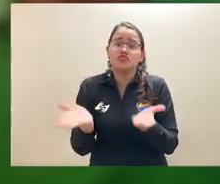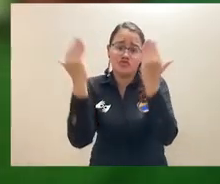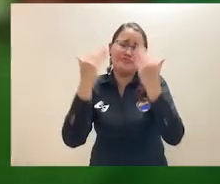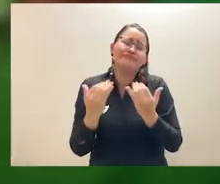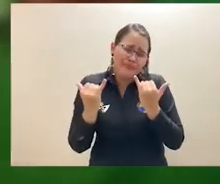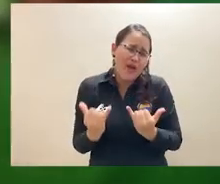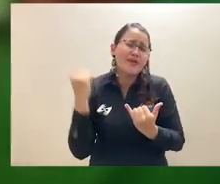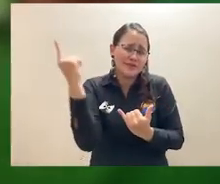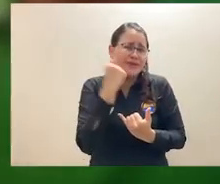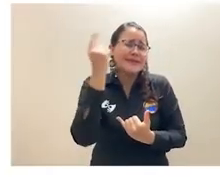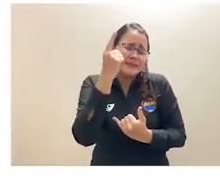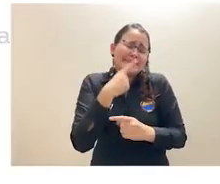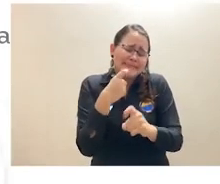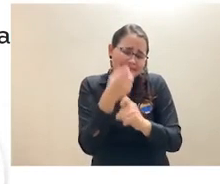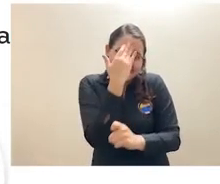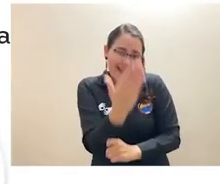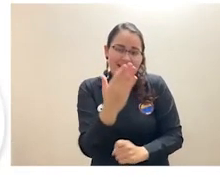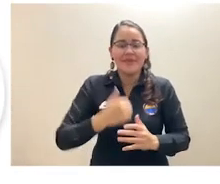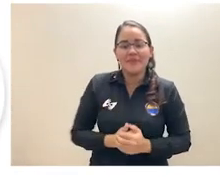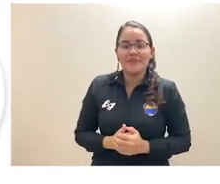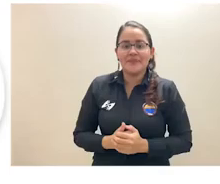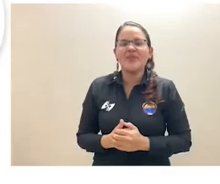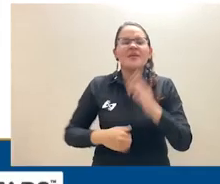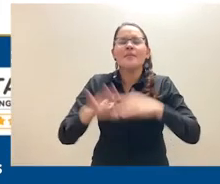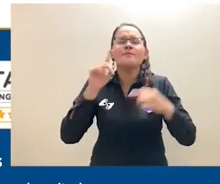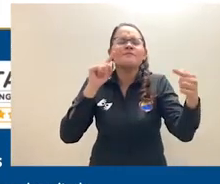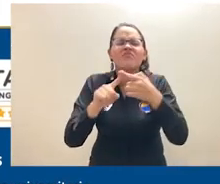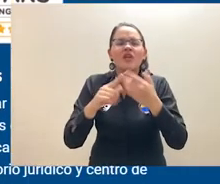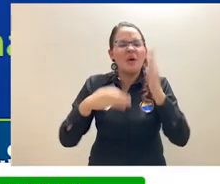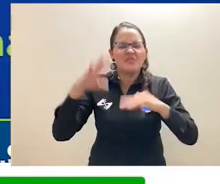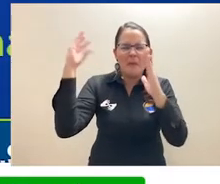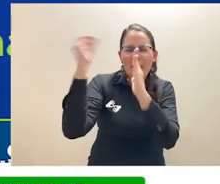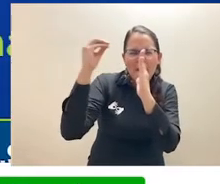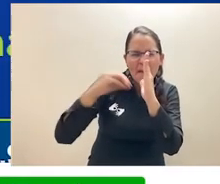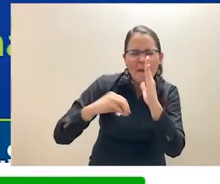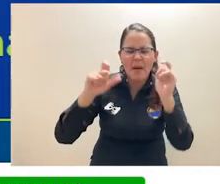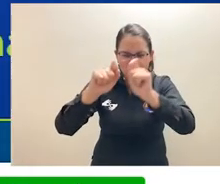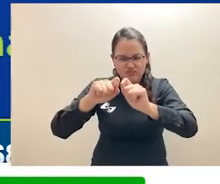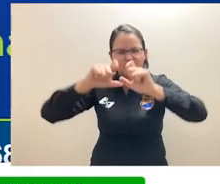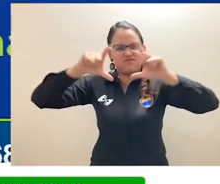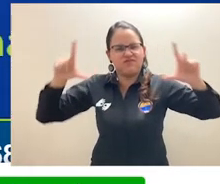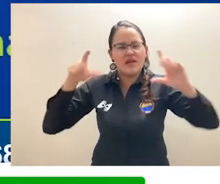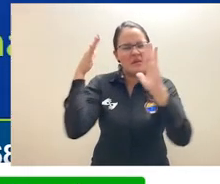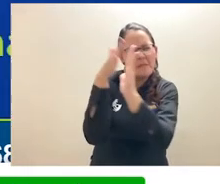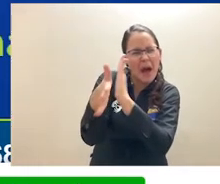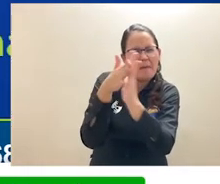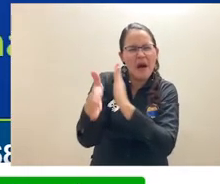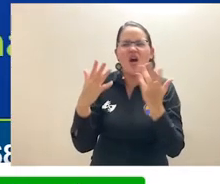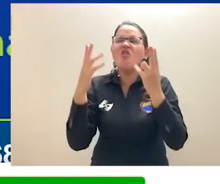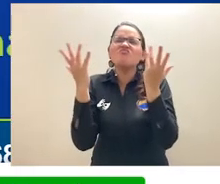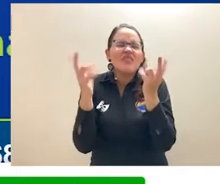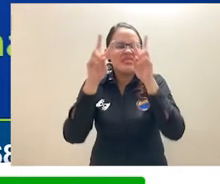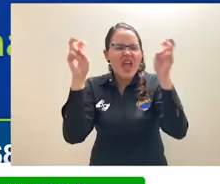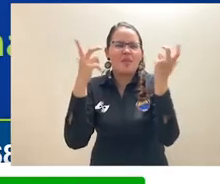en estos momentos no es nada fácil. El objetivo se centró en consolidar en una sola plataforma información relevante como la oferta académica